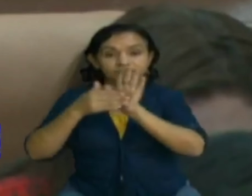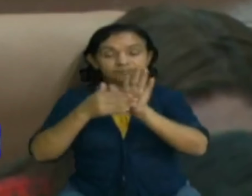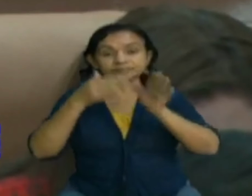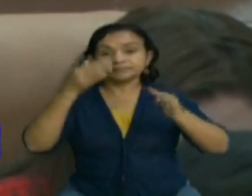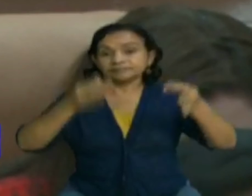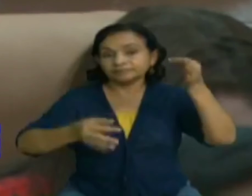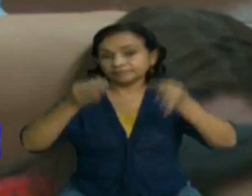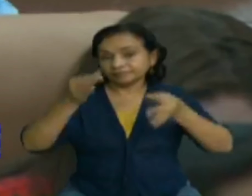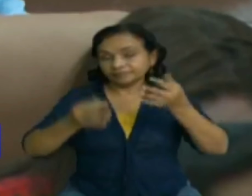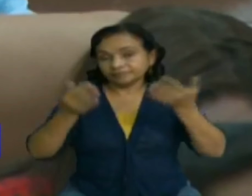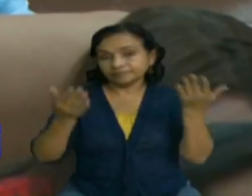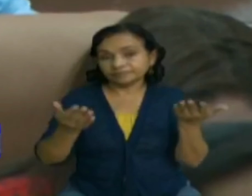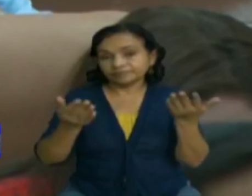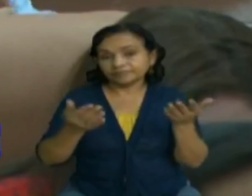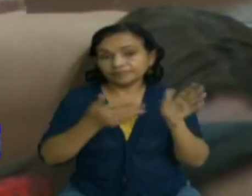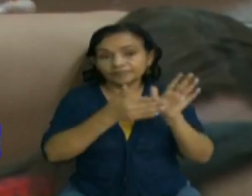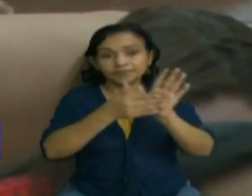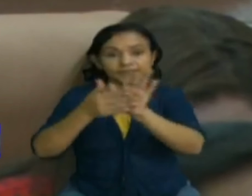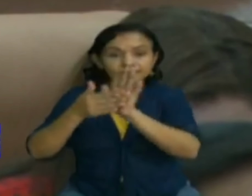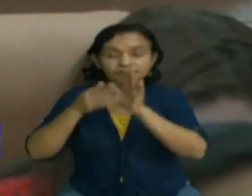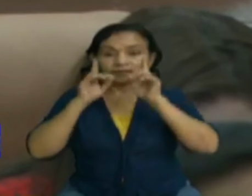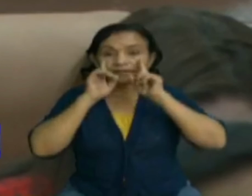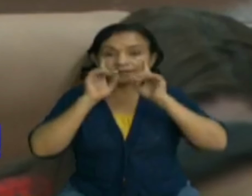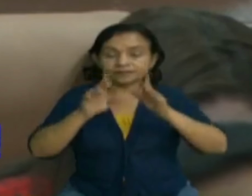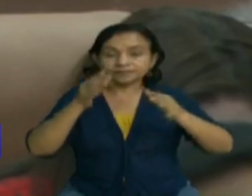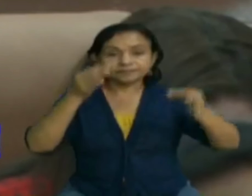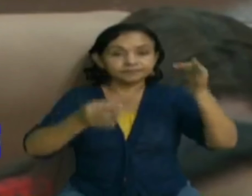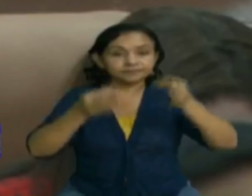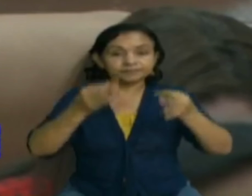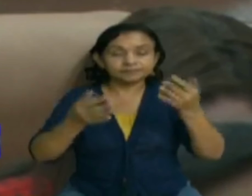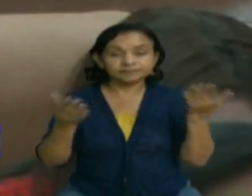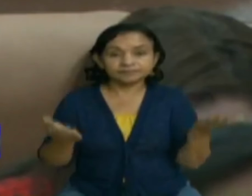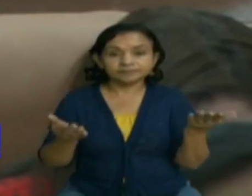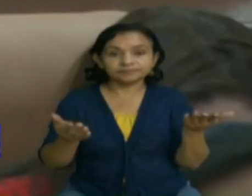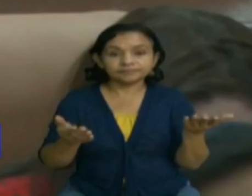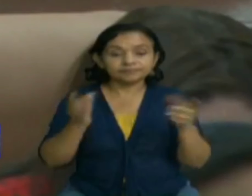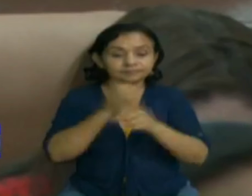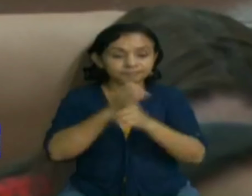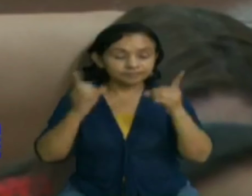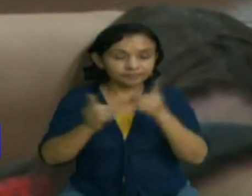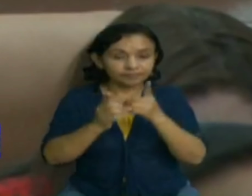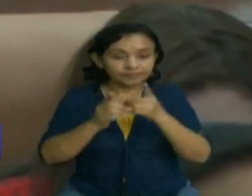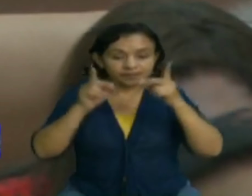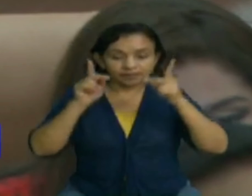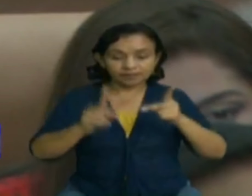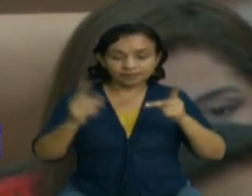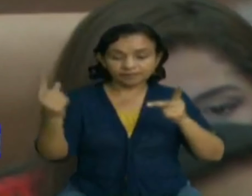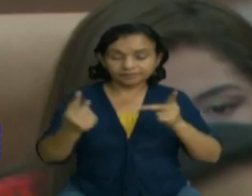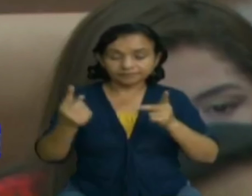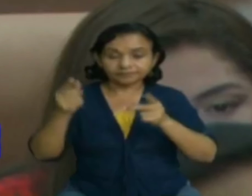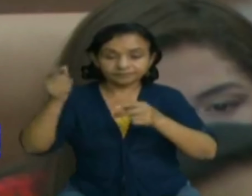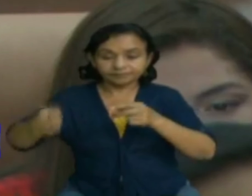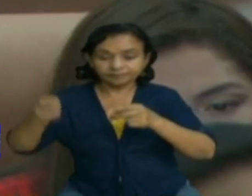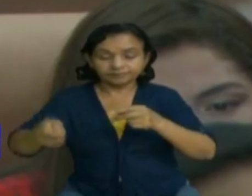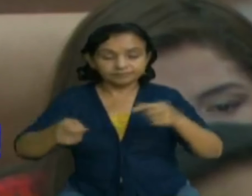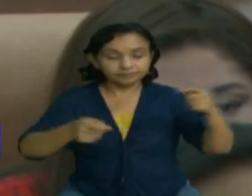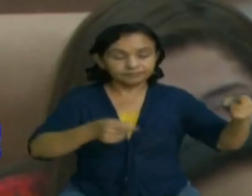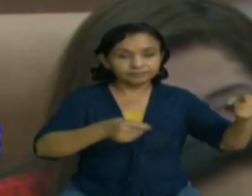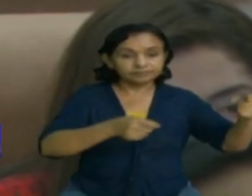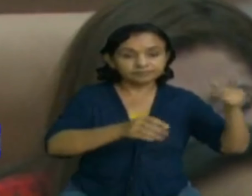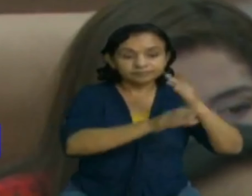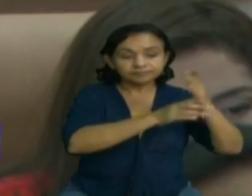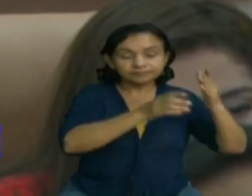justicia, nuestro modelo proteccionista de justicia. Ahí debe de estar el imputado, su defensor y el